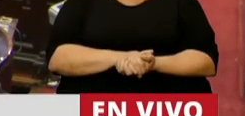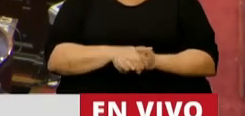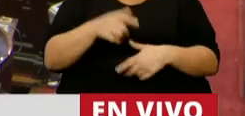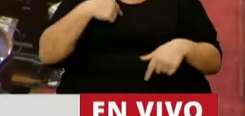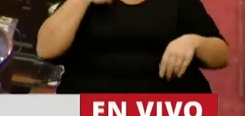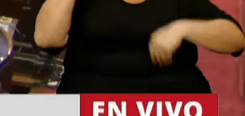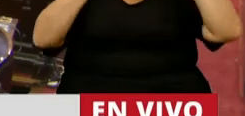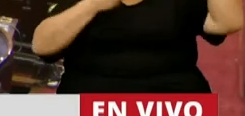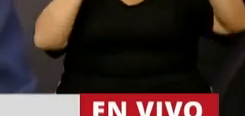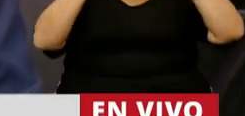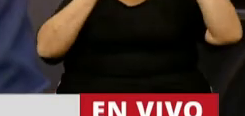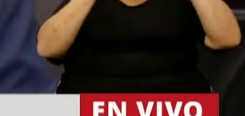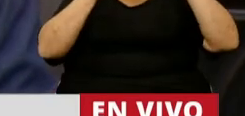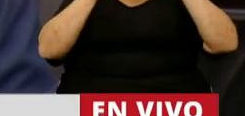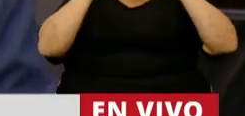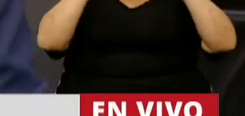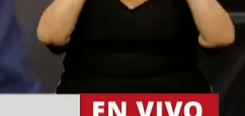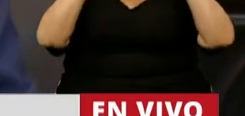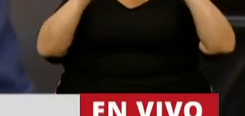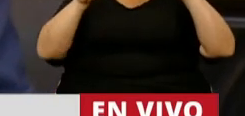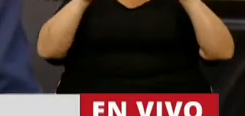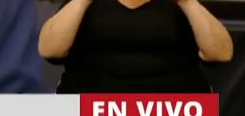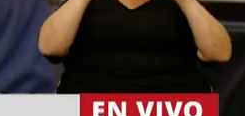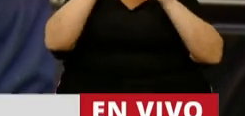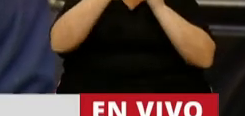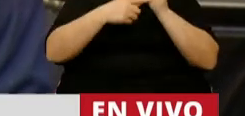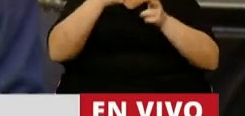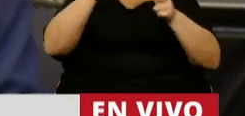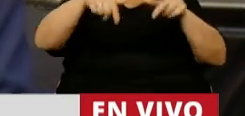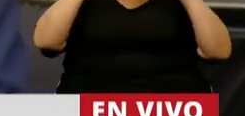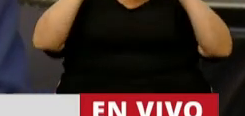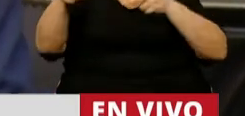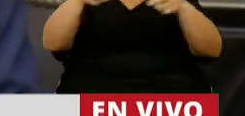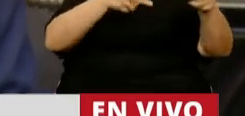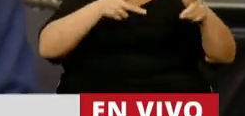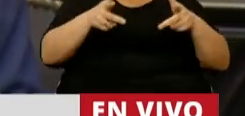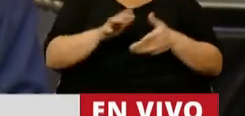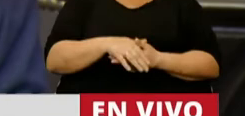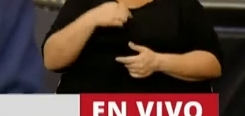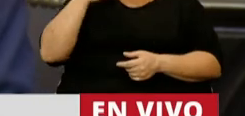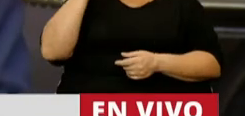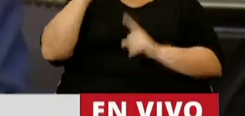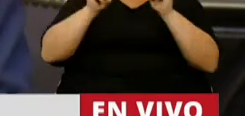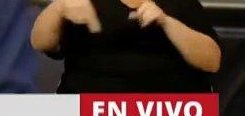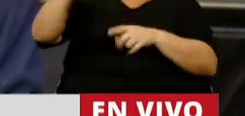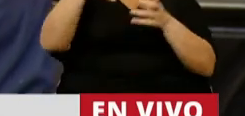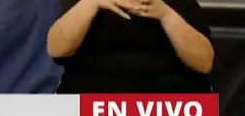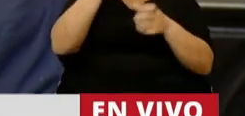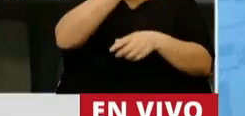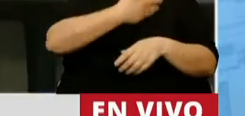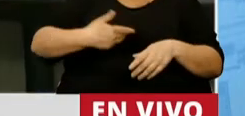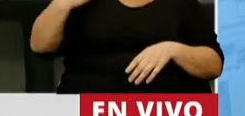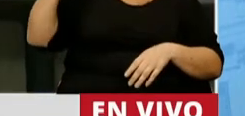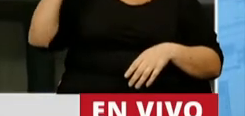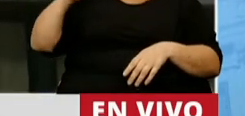profunda preocupación por algunos conceptos que se han vertido esta noche. Escuchaba a algunos miembros del oficialismo hace